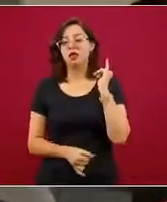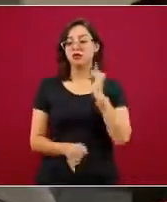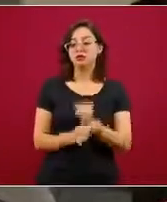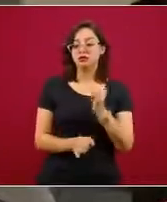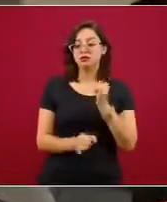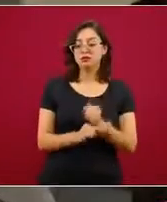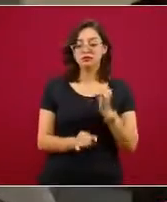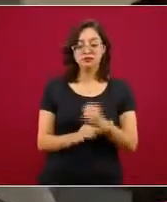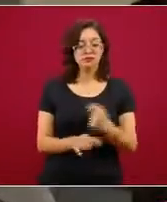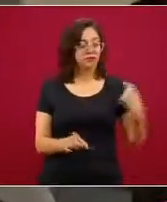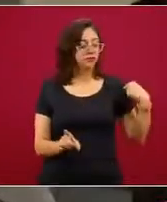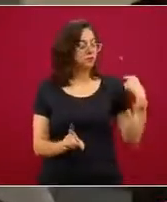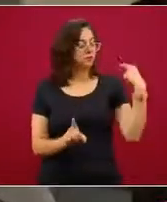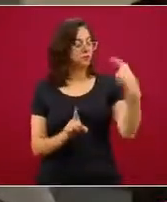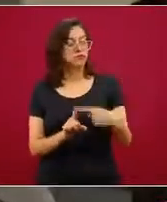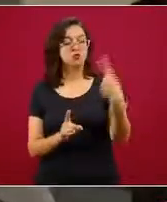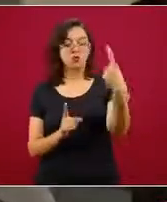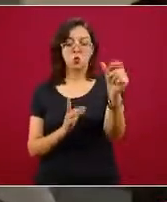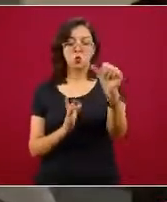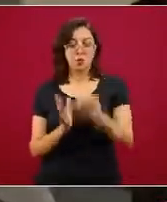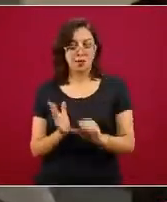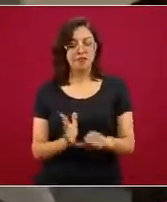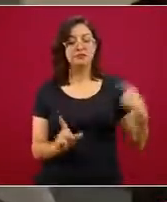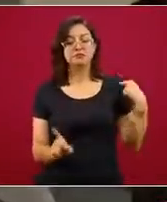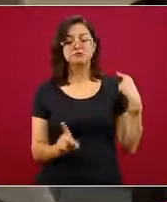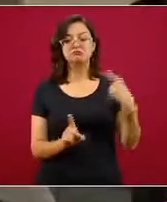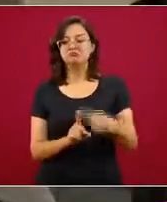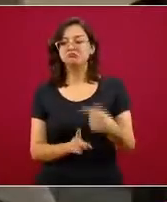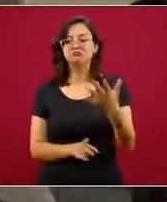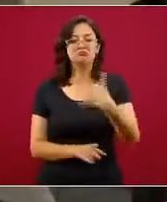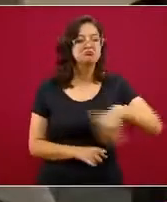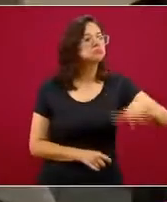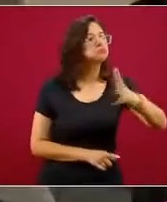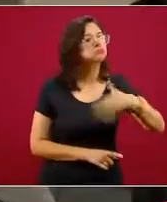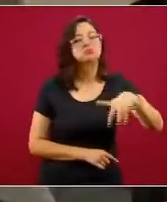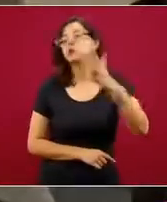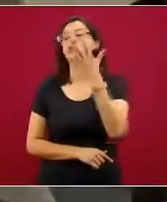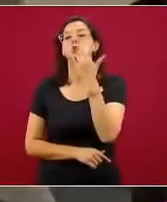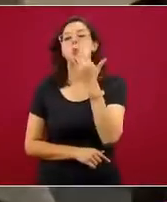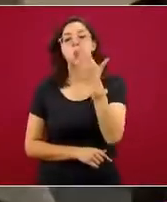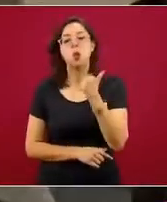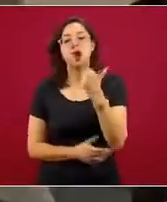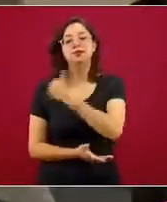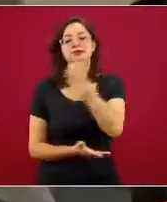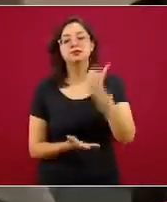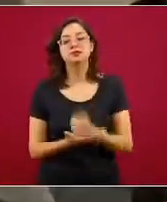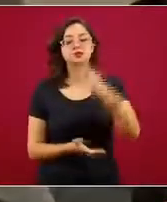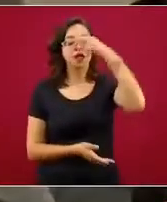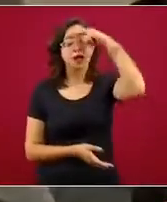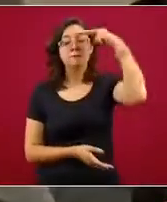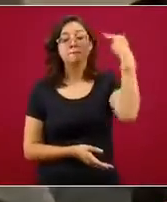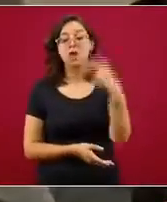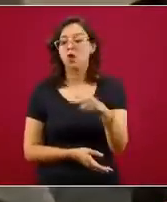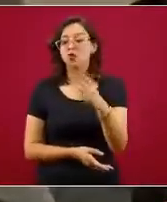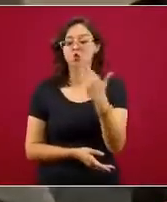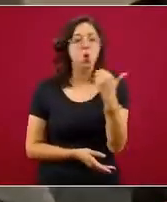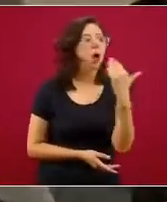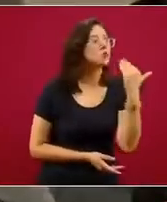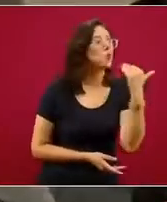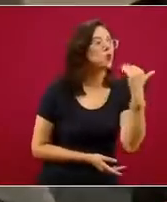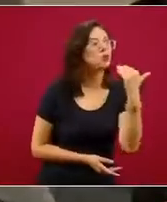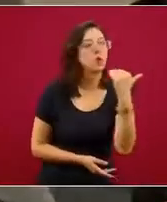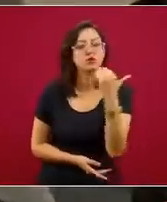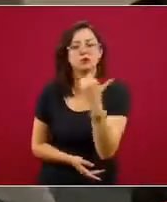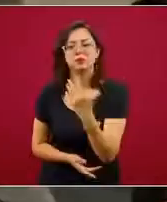mes para acá nos han dicho que no lo encuentran, que en la Ciudad de México por lo menos ya no hay en ninguna